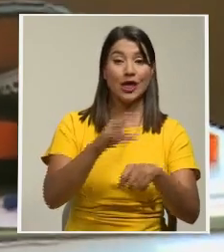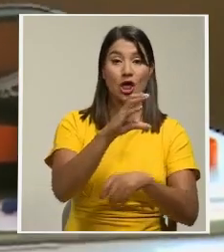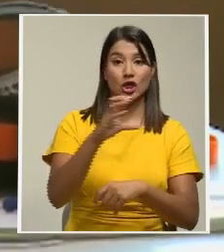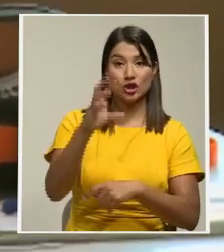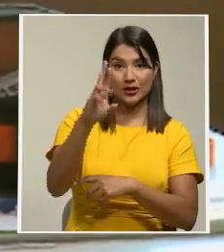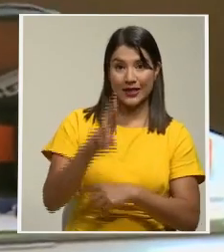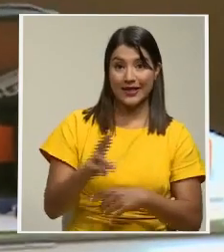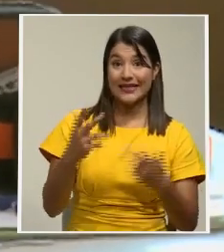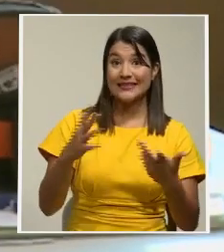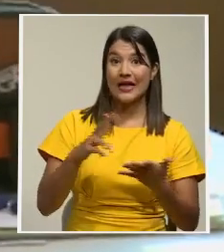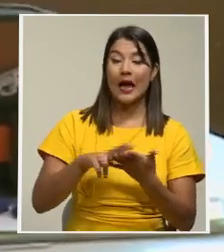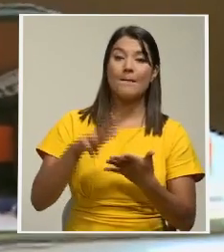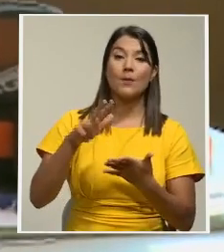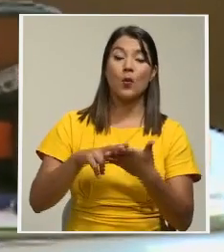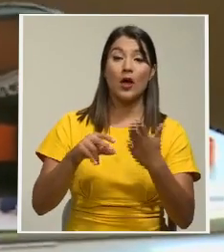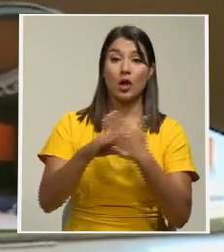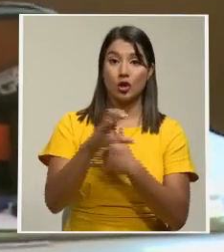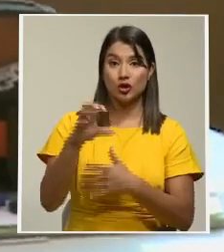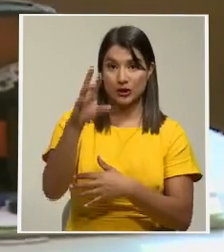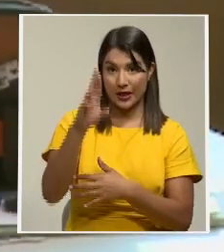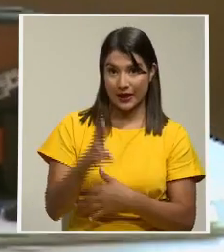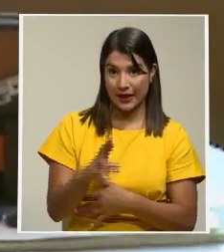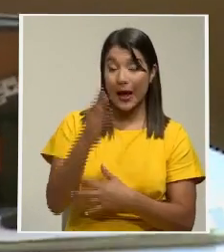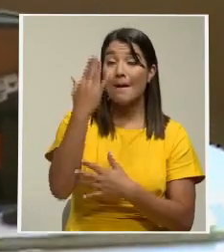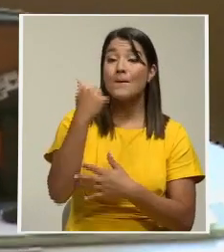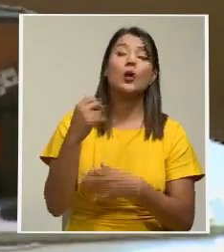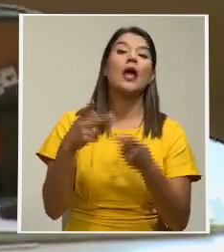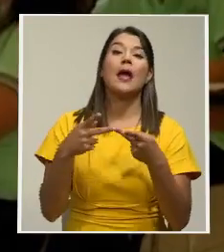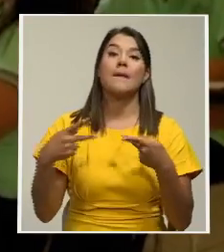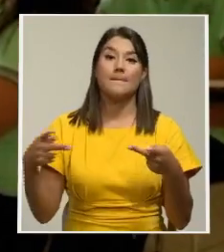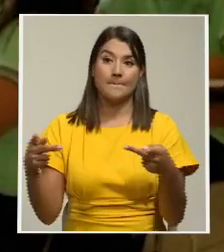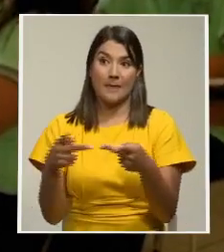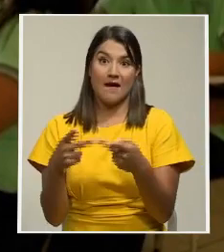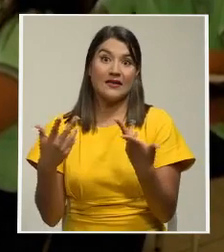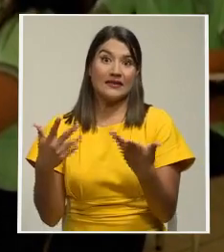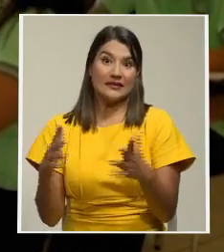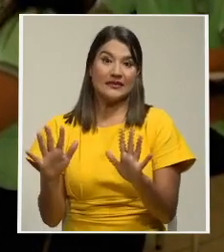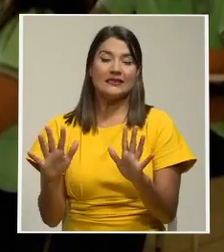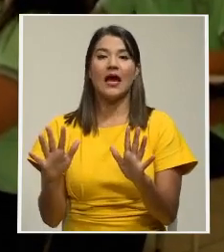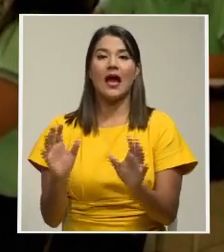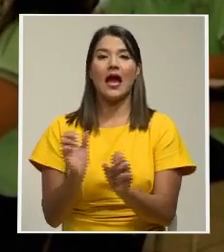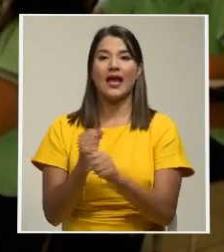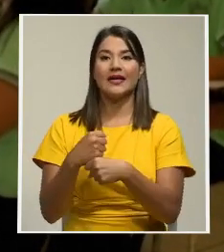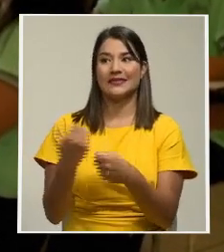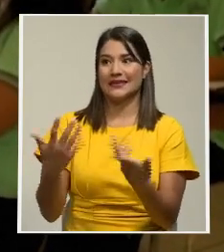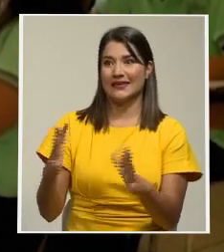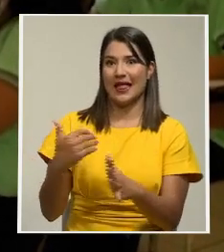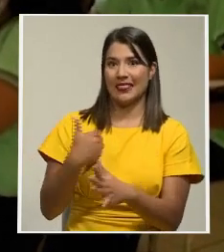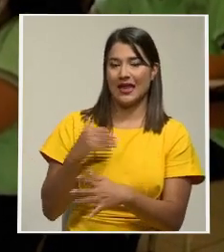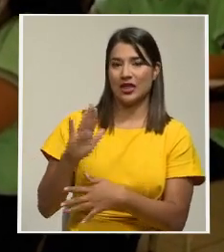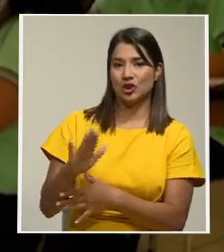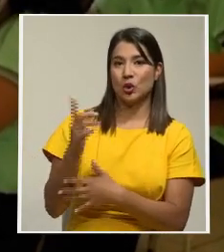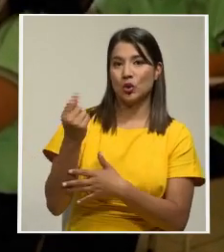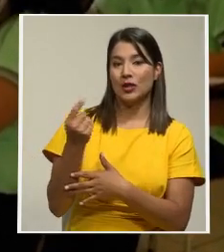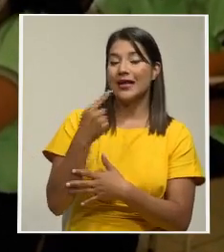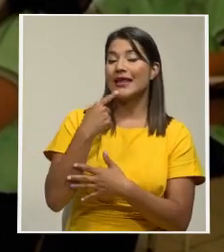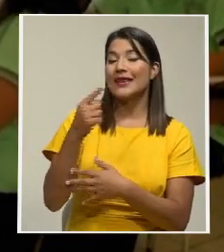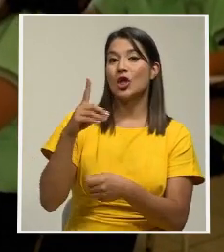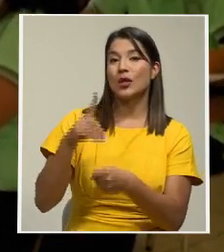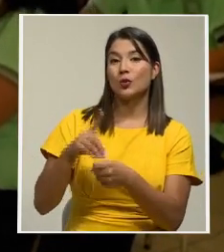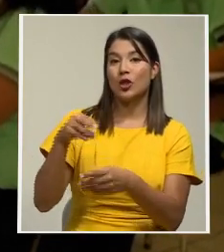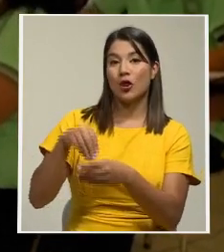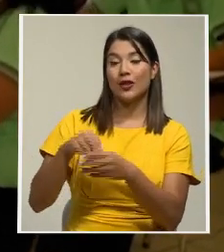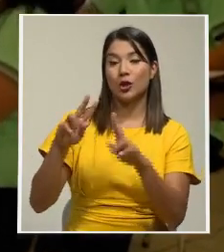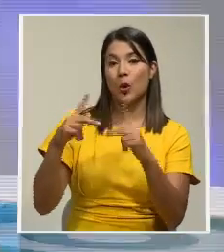ya aprobado en nuestro país, pues son plazas que ya existen, según explicó la diputada proponente del Partido Acción Ciudadano.